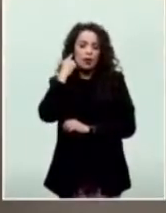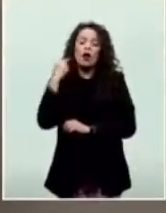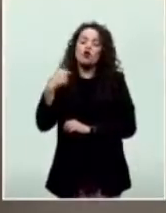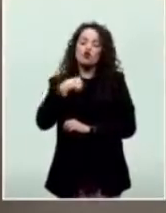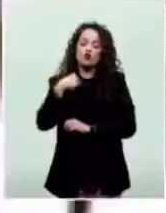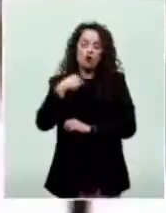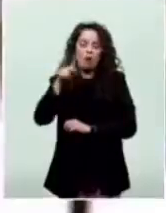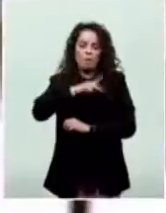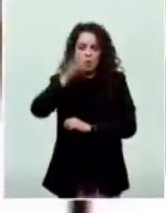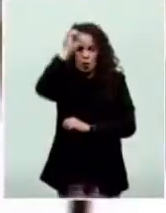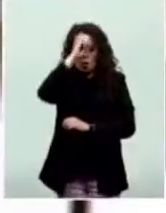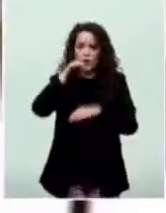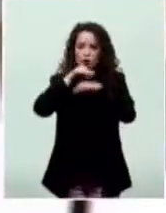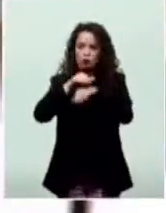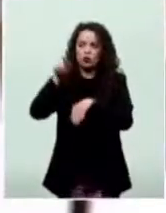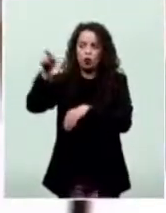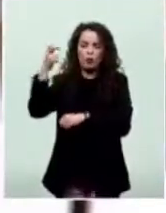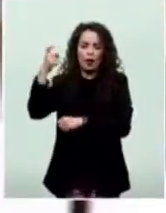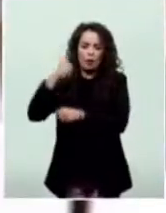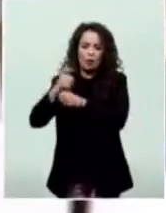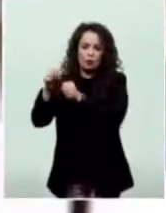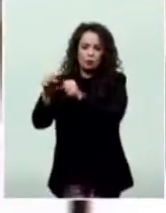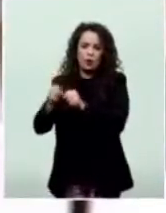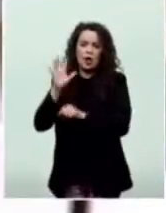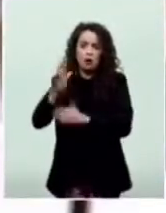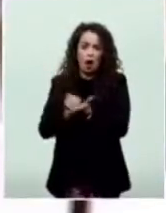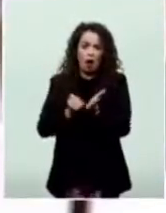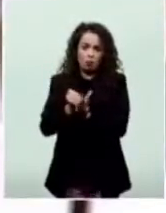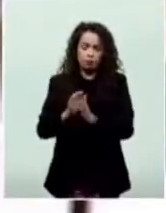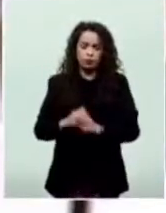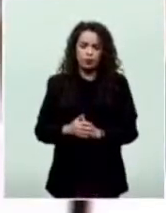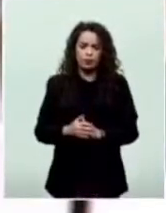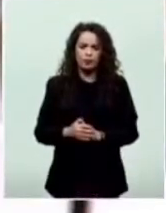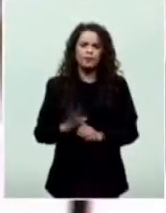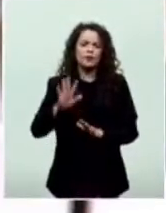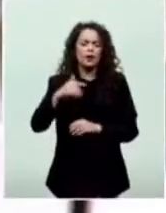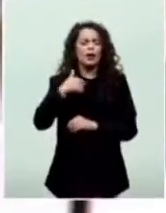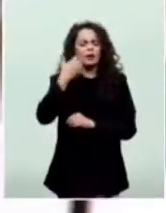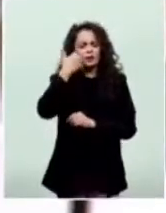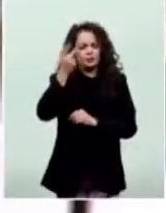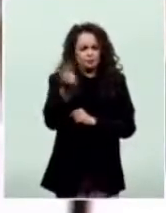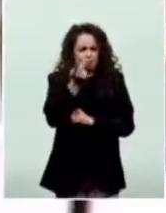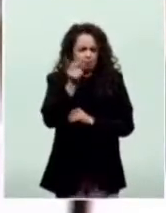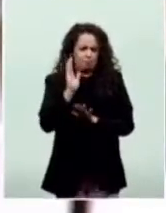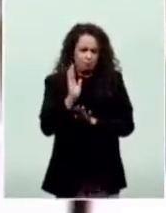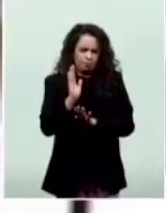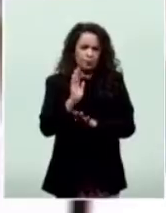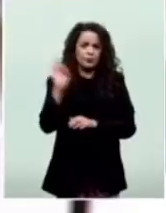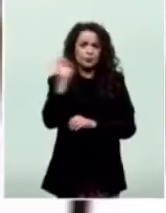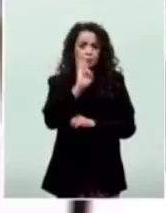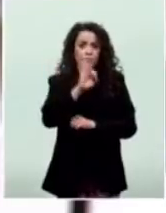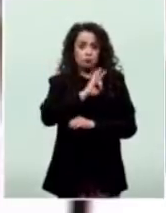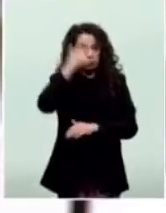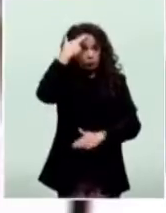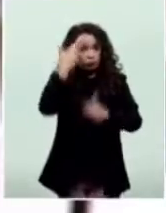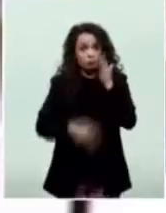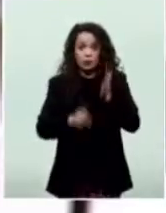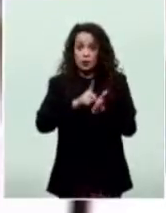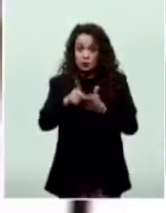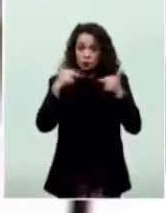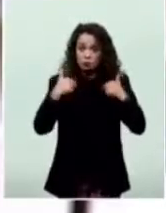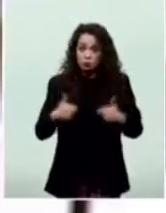porque en ese sentido también se podría ver, no sé si usted así lo comparta desde mi punto de vista, ¿se podría también estar violentando nuestros derechos